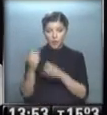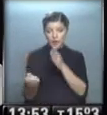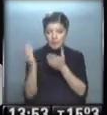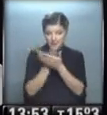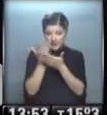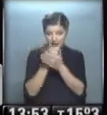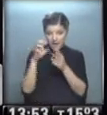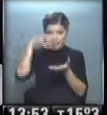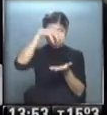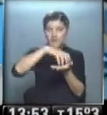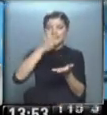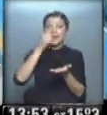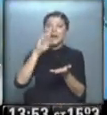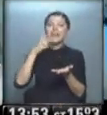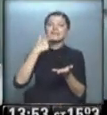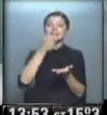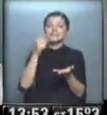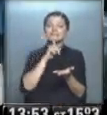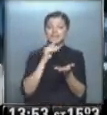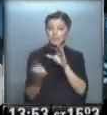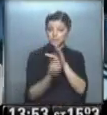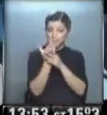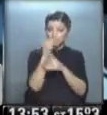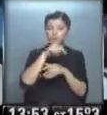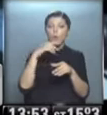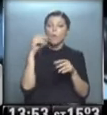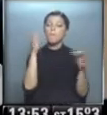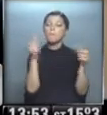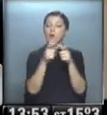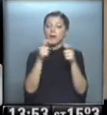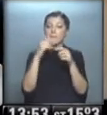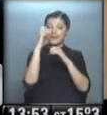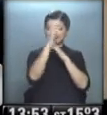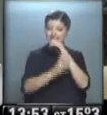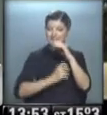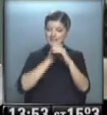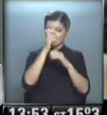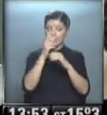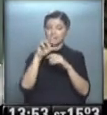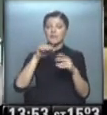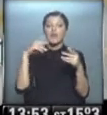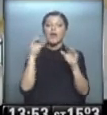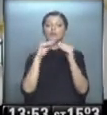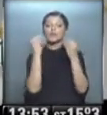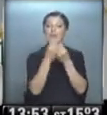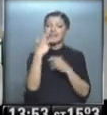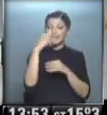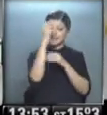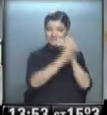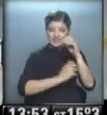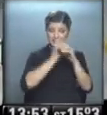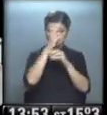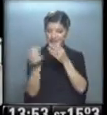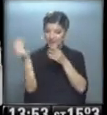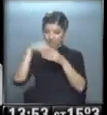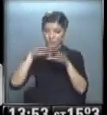ARSAT, el lanzamiento de un programa satelital, la fabricación de 3 satélites están compuestos en este programa, y